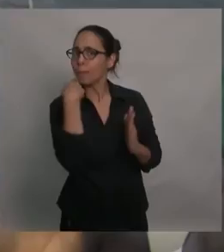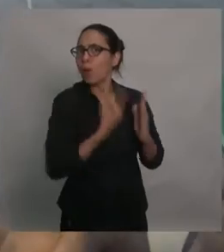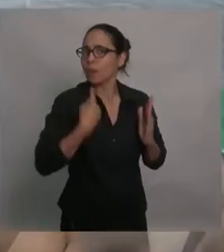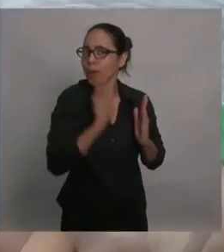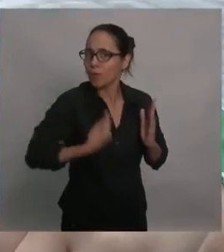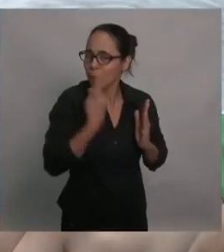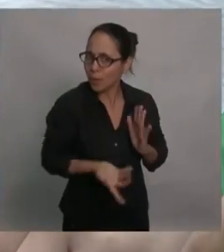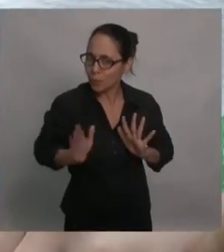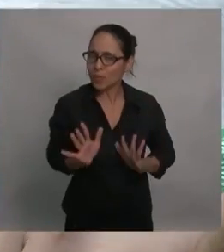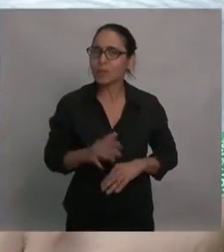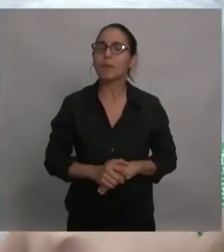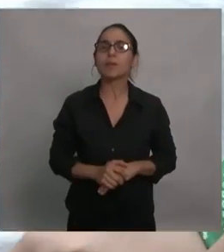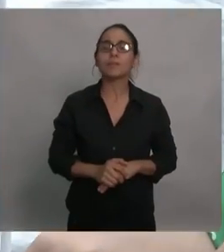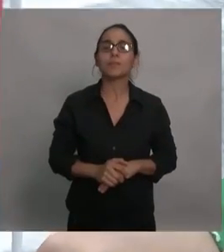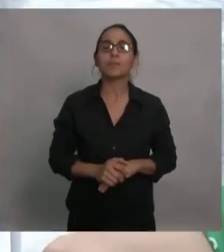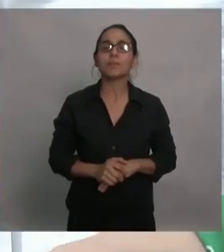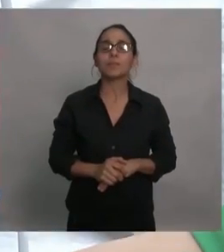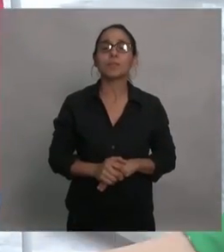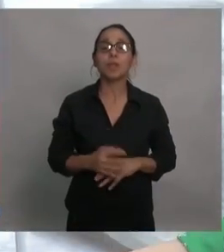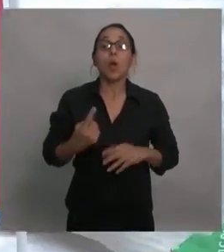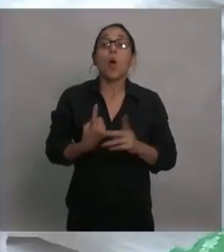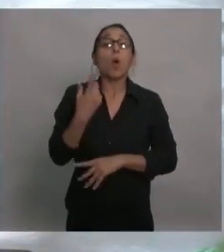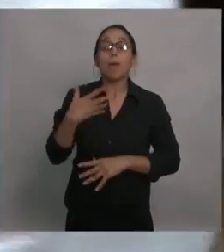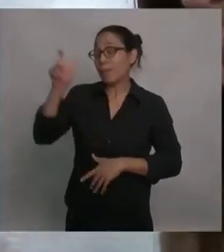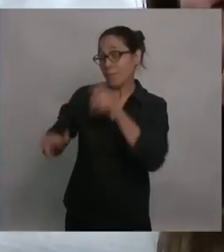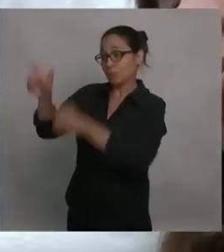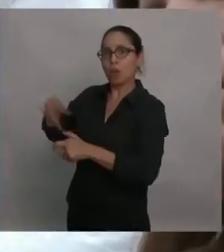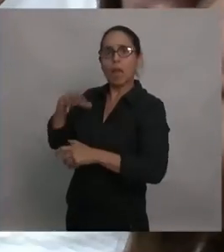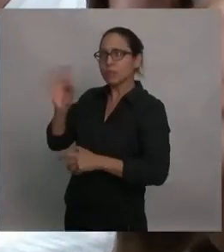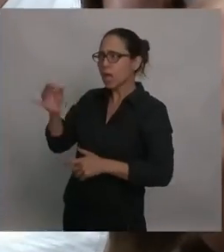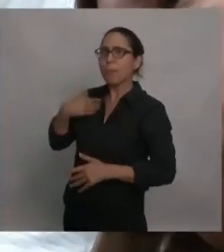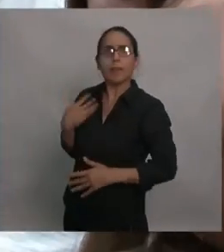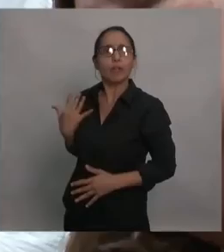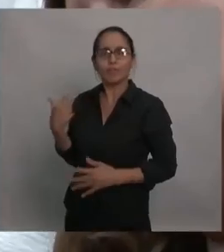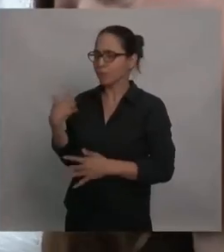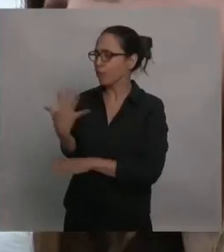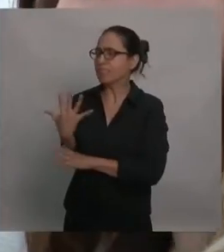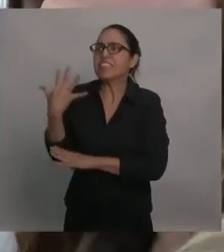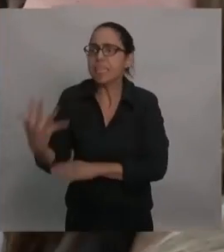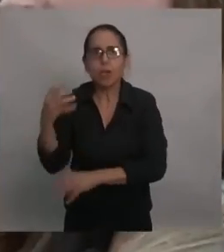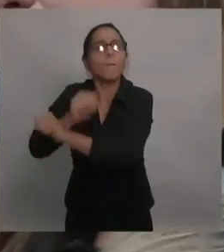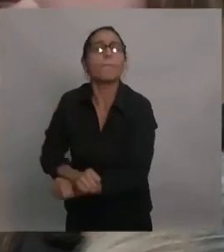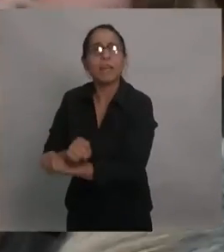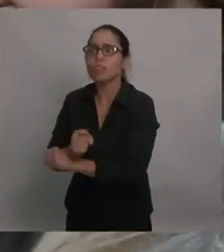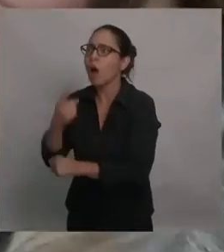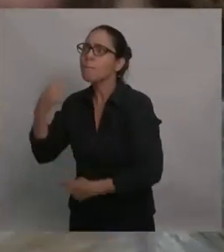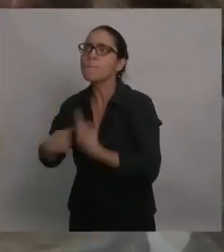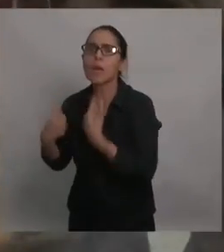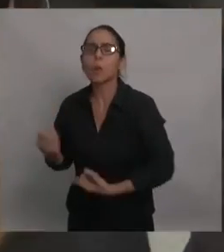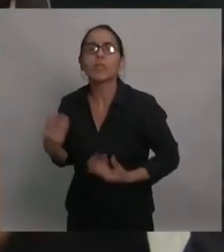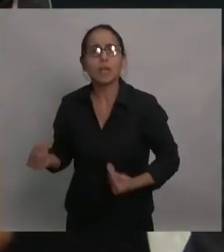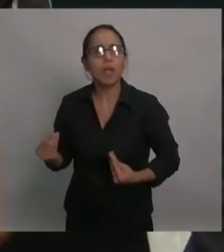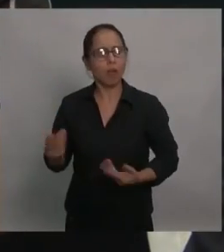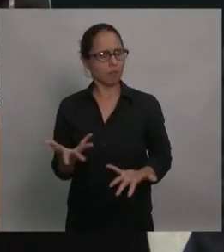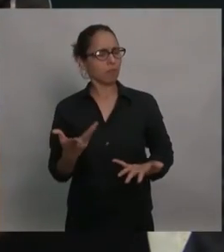Unidos. Una vez que conocían nuestro caso y las razones por las cuales estábamos presos, nos decían,